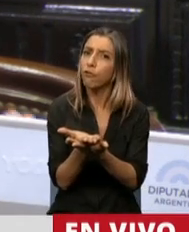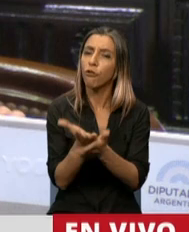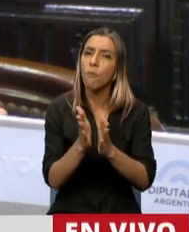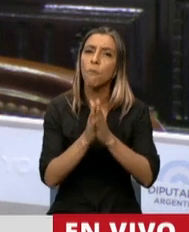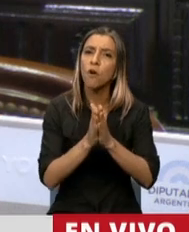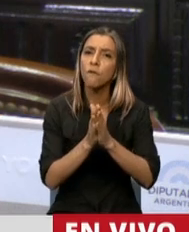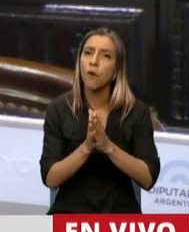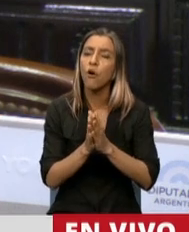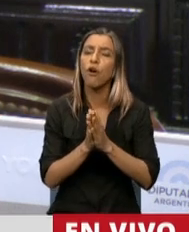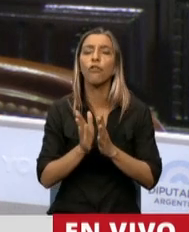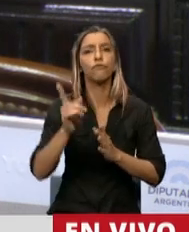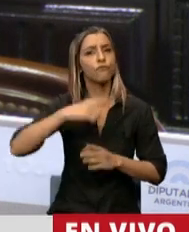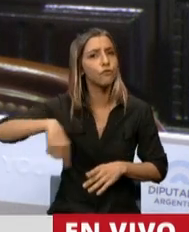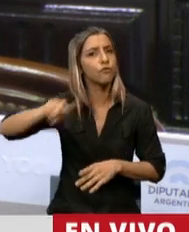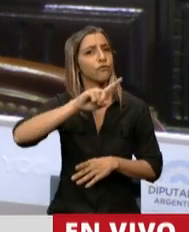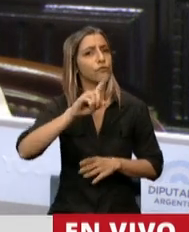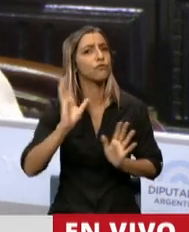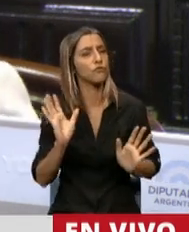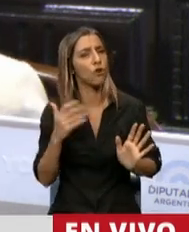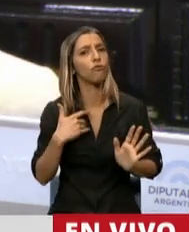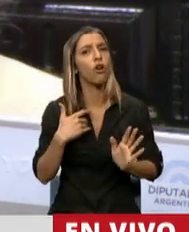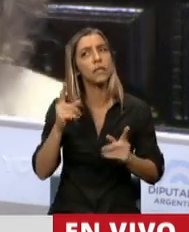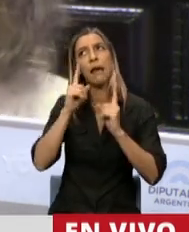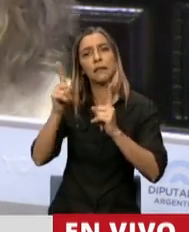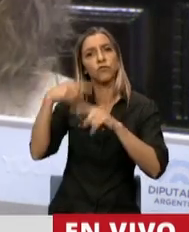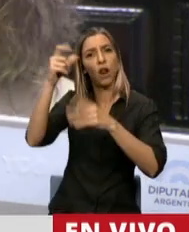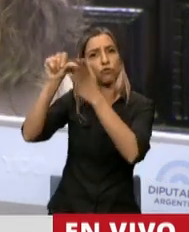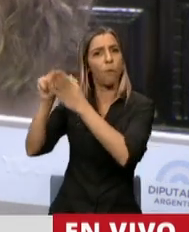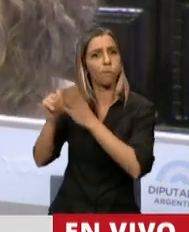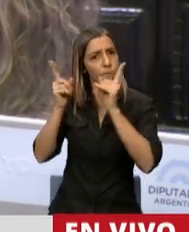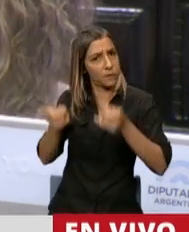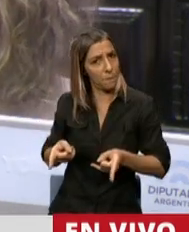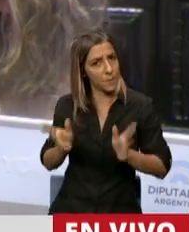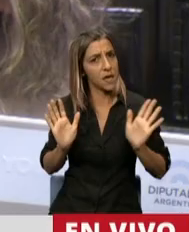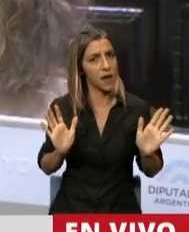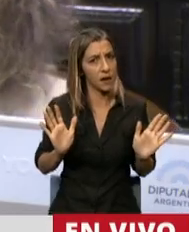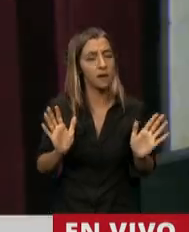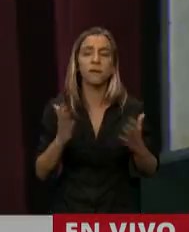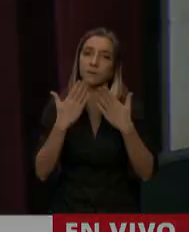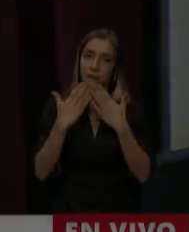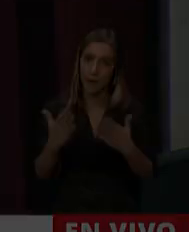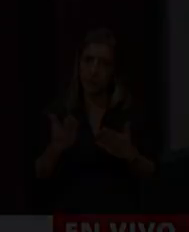escuchemos todas las voces y todas las experiencias de países hermanos. Gracias. Gracias, diputada Frade.